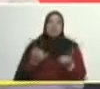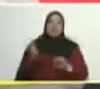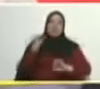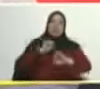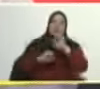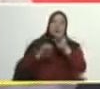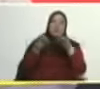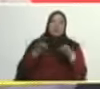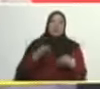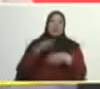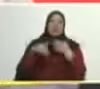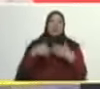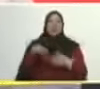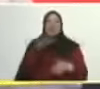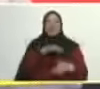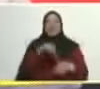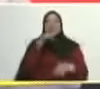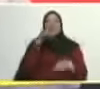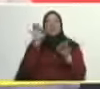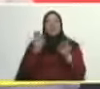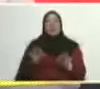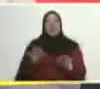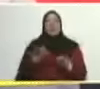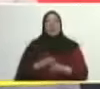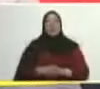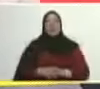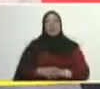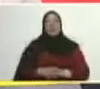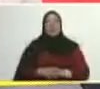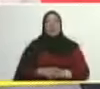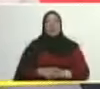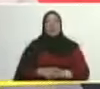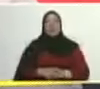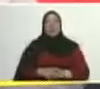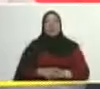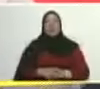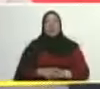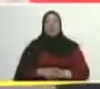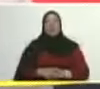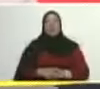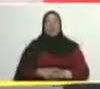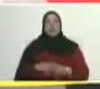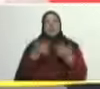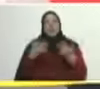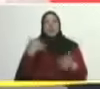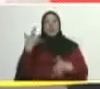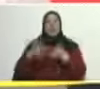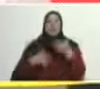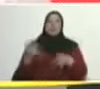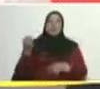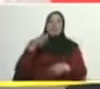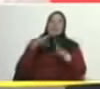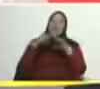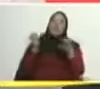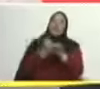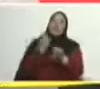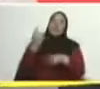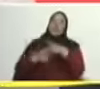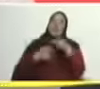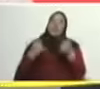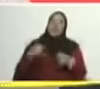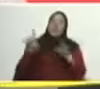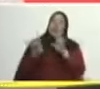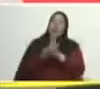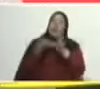de sus intereses y reclamos. Agradecemos el firme respaldo de la Alianza a la lucha por el fin del genocida y